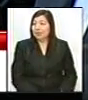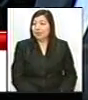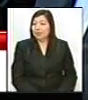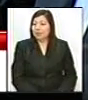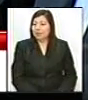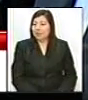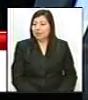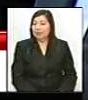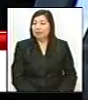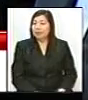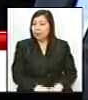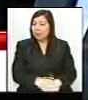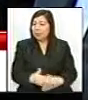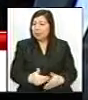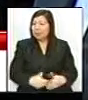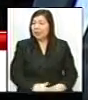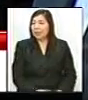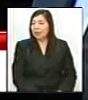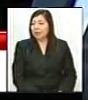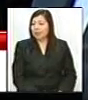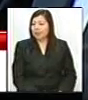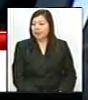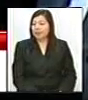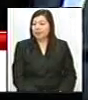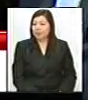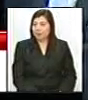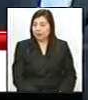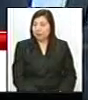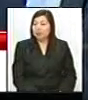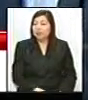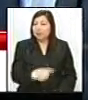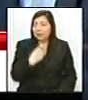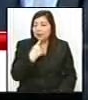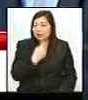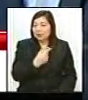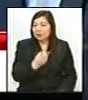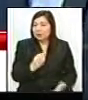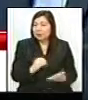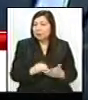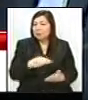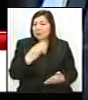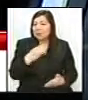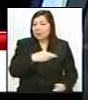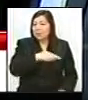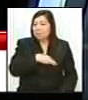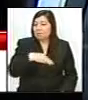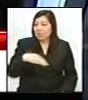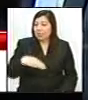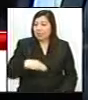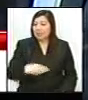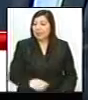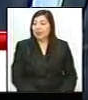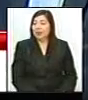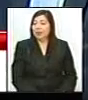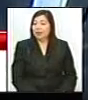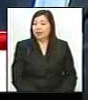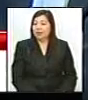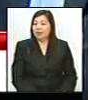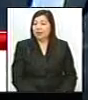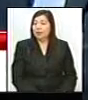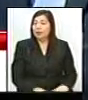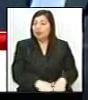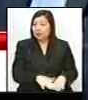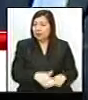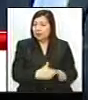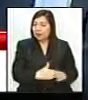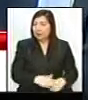en el camino del DPA Morrozama, que hemos conversado también con el señor viceministro, ¿no?, al respecto, y está